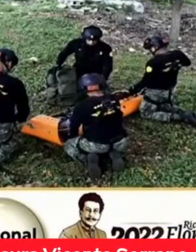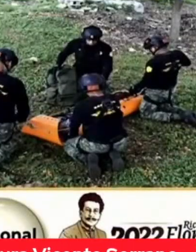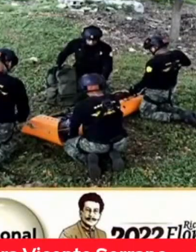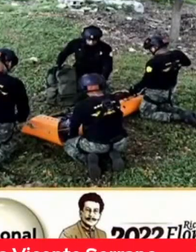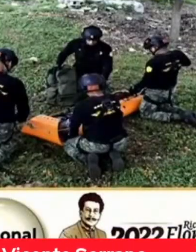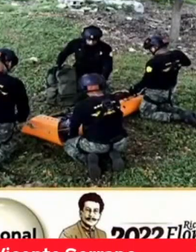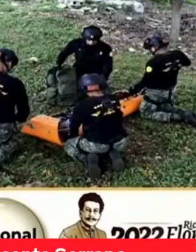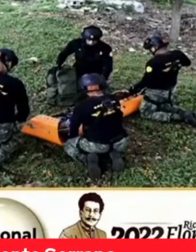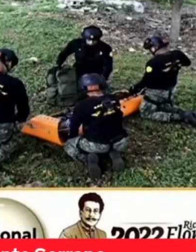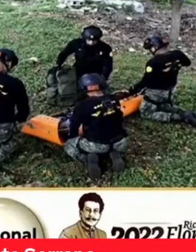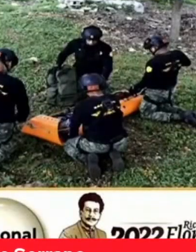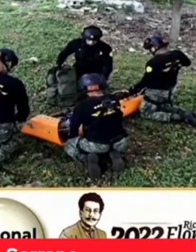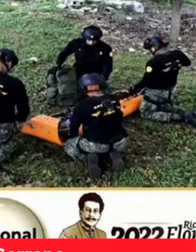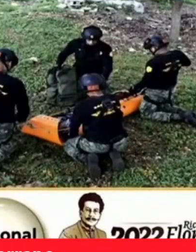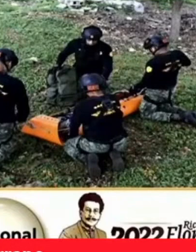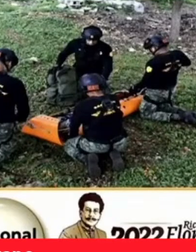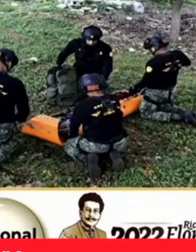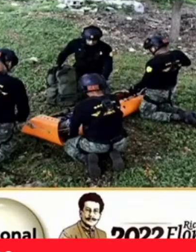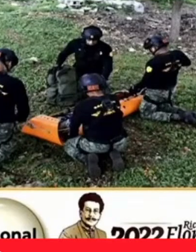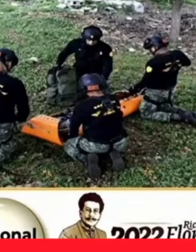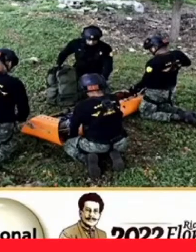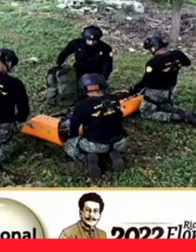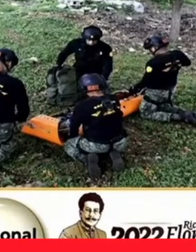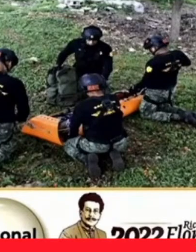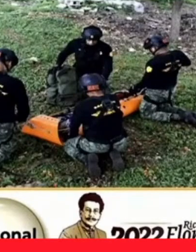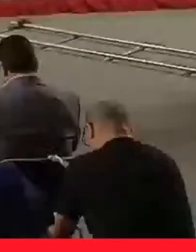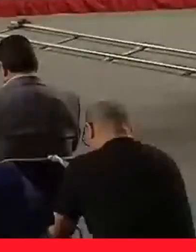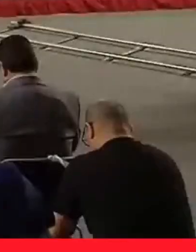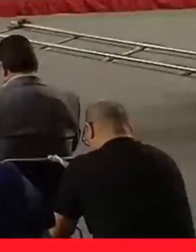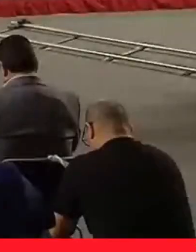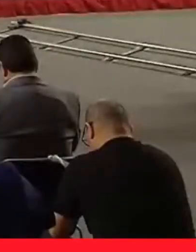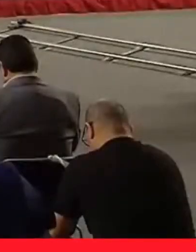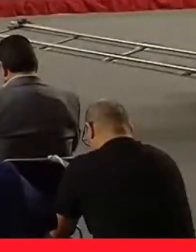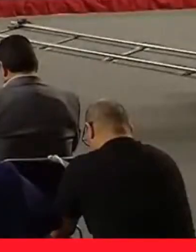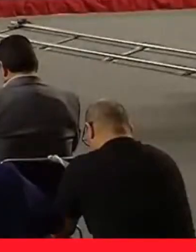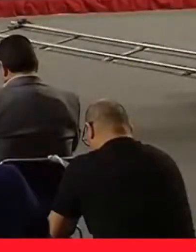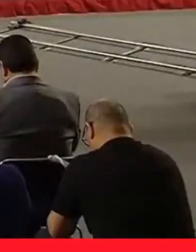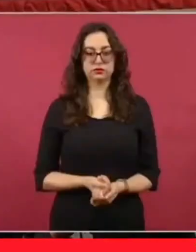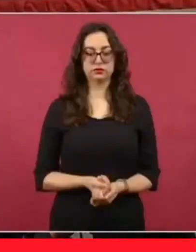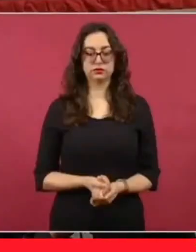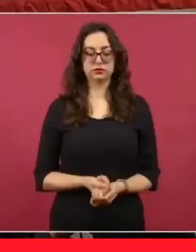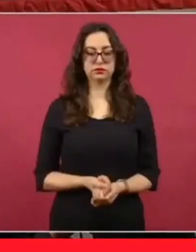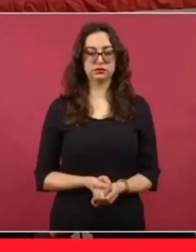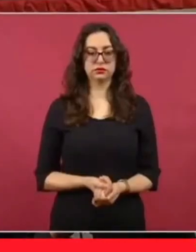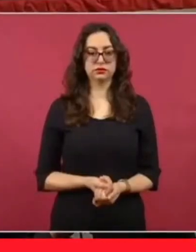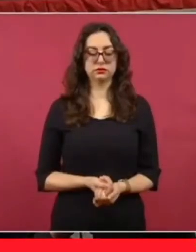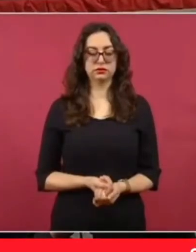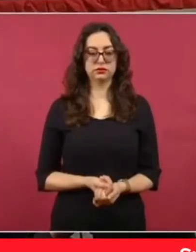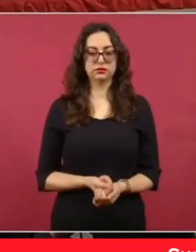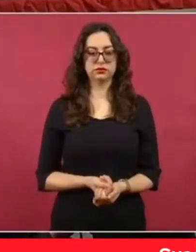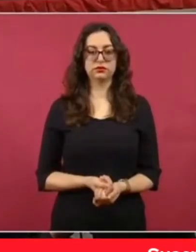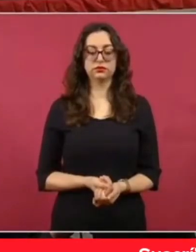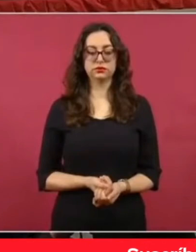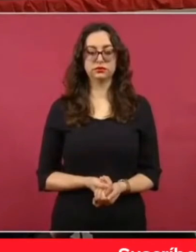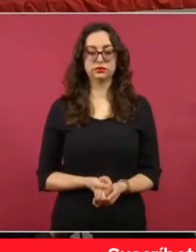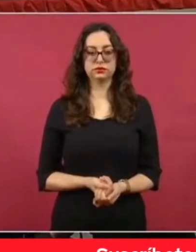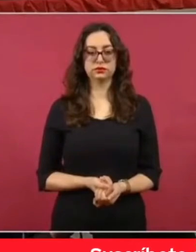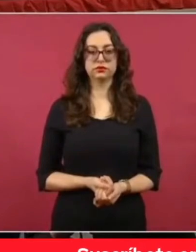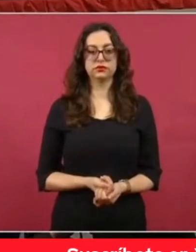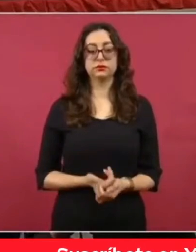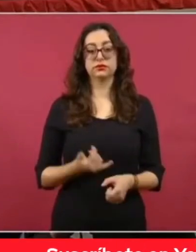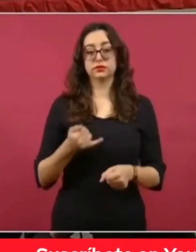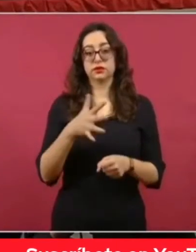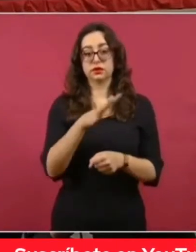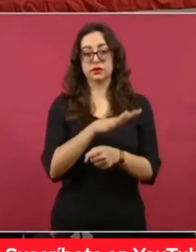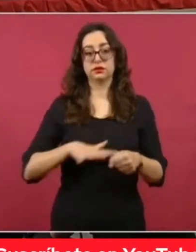ochocientos personas este están desplegadas en estas operaciones la que sigue en lo que se refiere a la seguridad en el